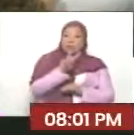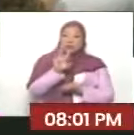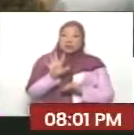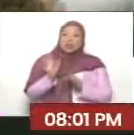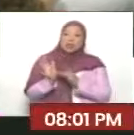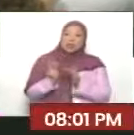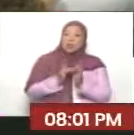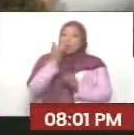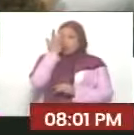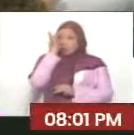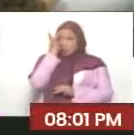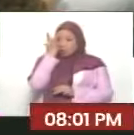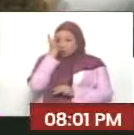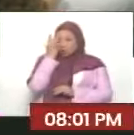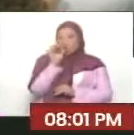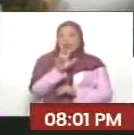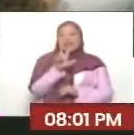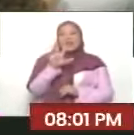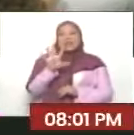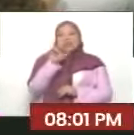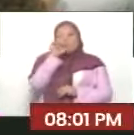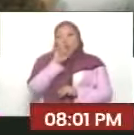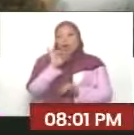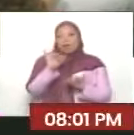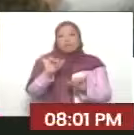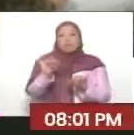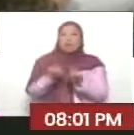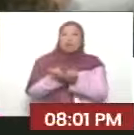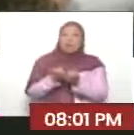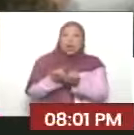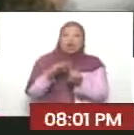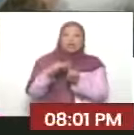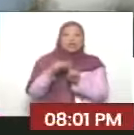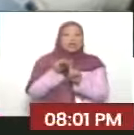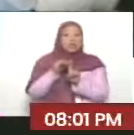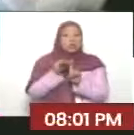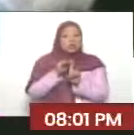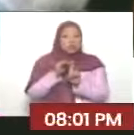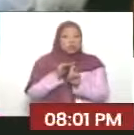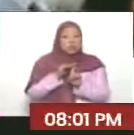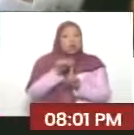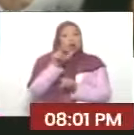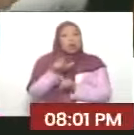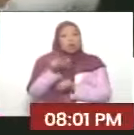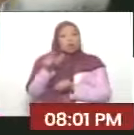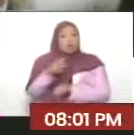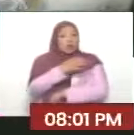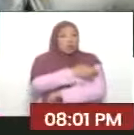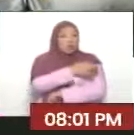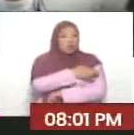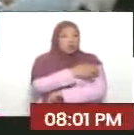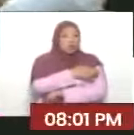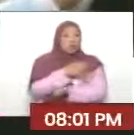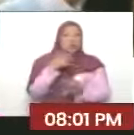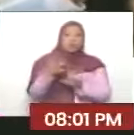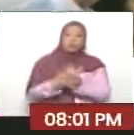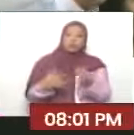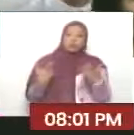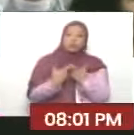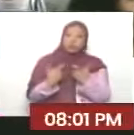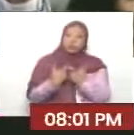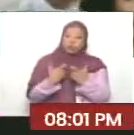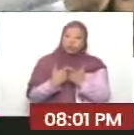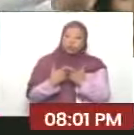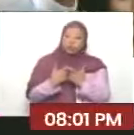febrero, también se cumplían 35 años de la misma dicotomía. Entre quienes critican el Estado y la solución que plantean es una motosierra